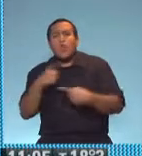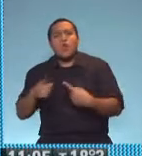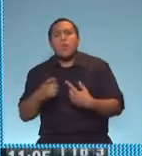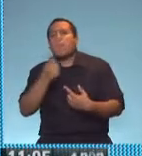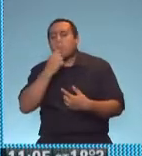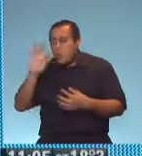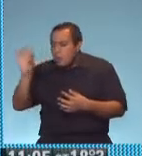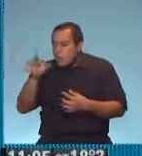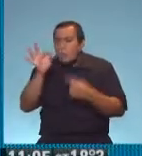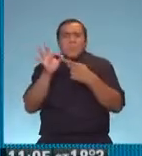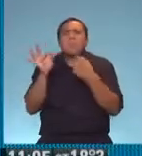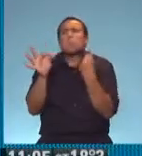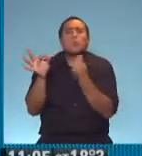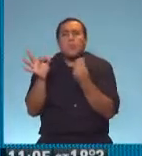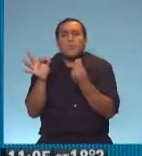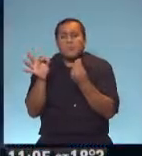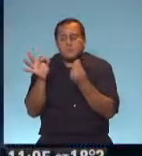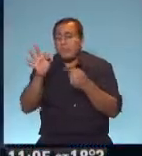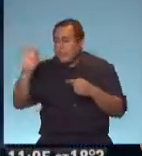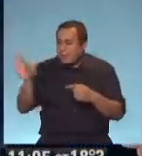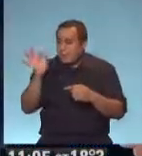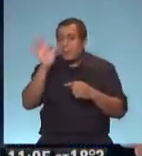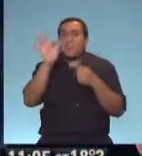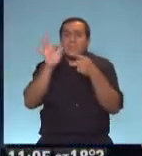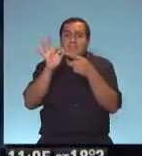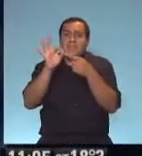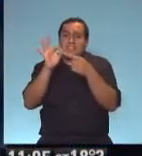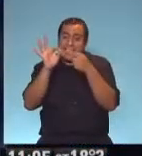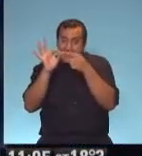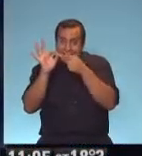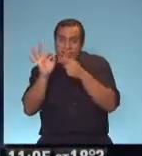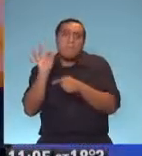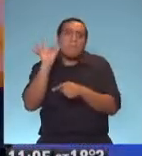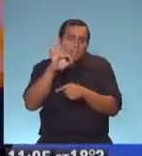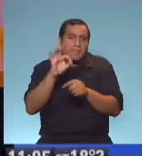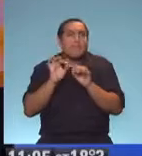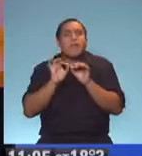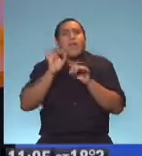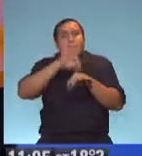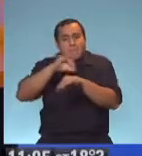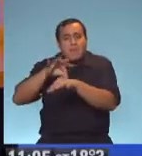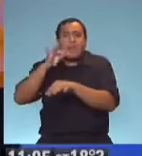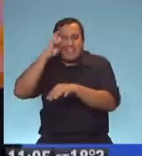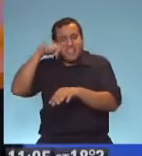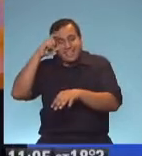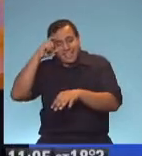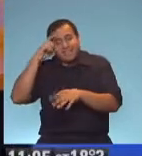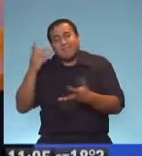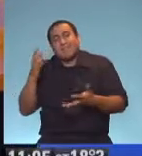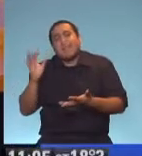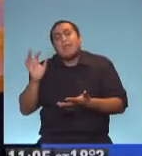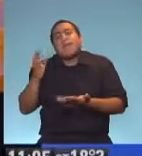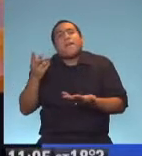caso el mosquito. El Aedes aegypti, que es el mosquito puntualmente que transmite esta enfermedad. Exacto, estas enfermedades son enfermedades vectoriales, son